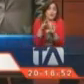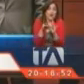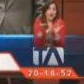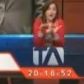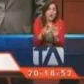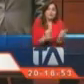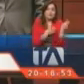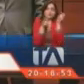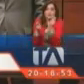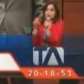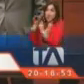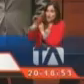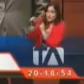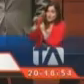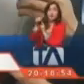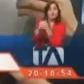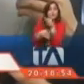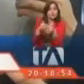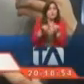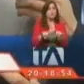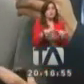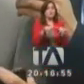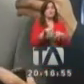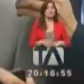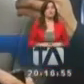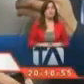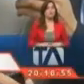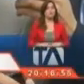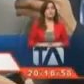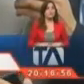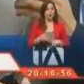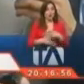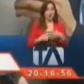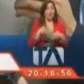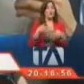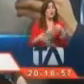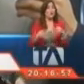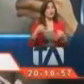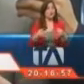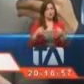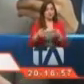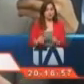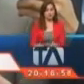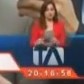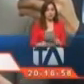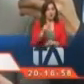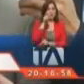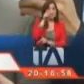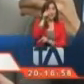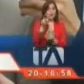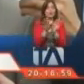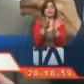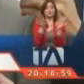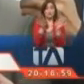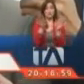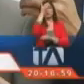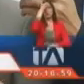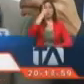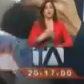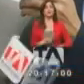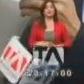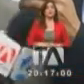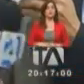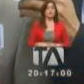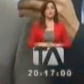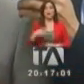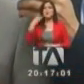escrito y continuar el proceso. Está prevista la preparatoria de juicio en donde el señor fiscal general tiene que emitir el dictamen correspondiente.